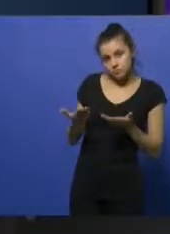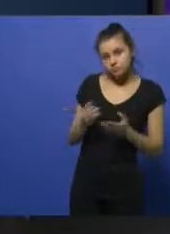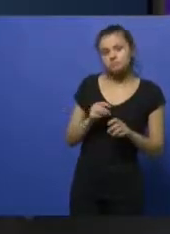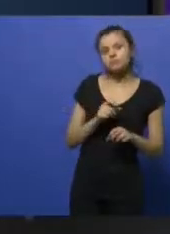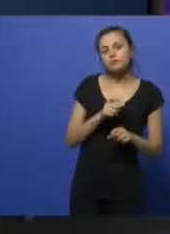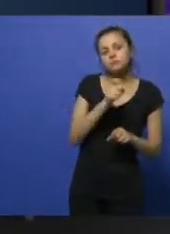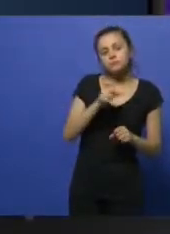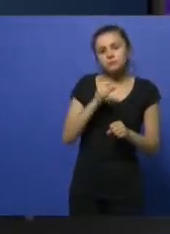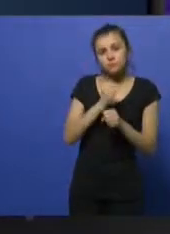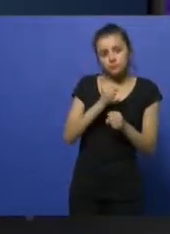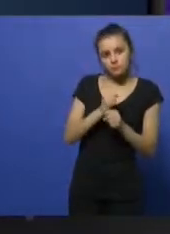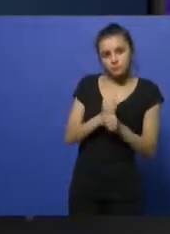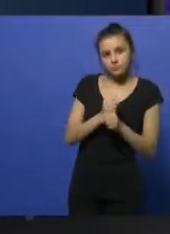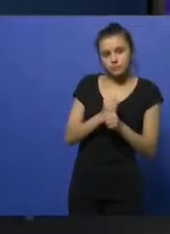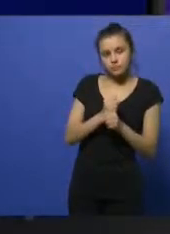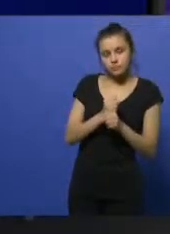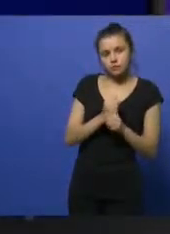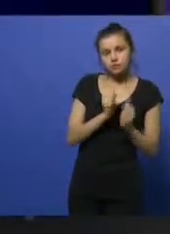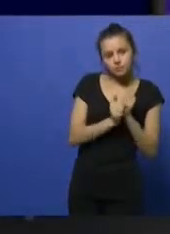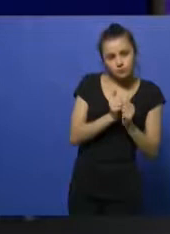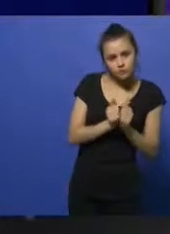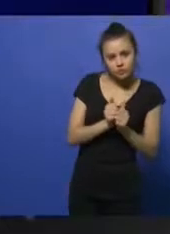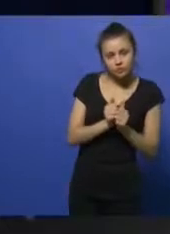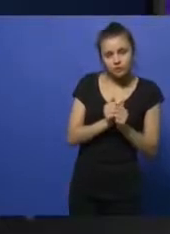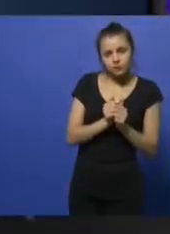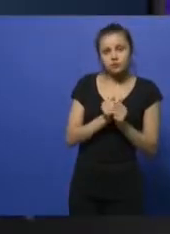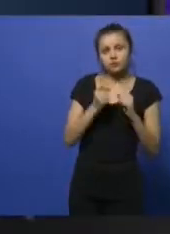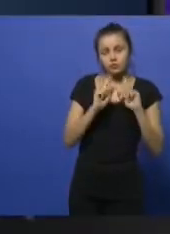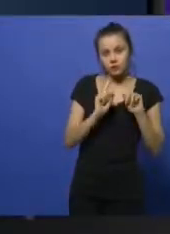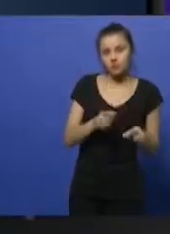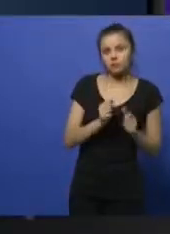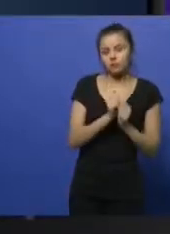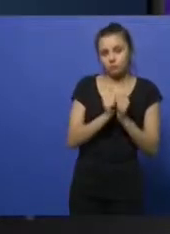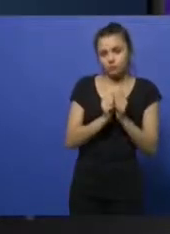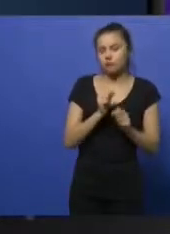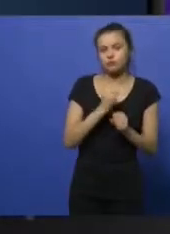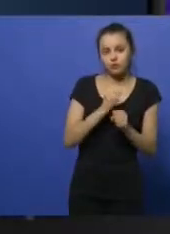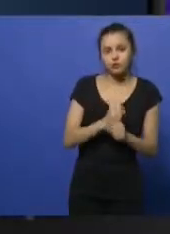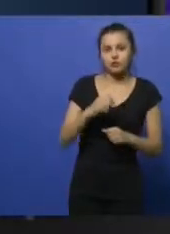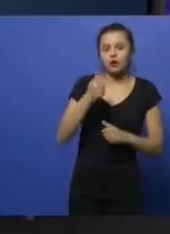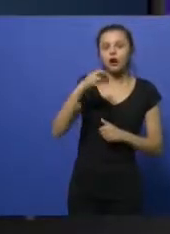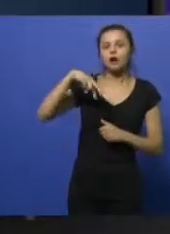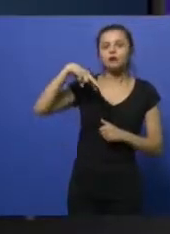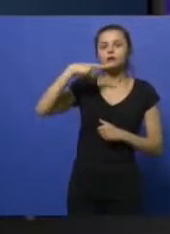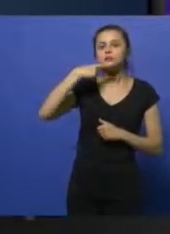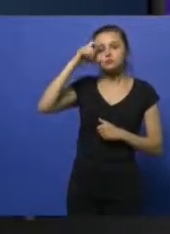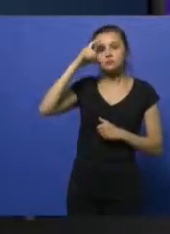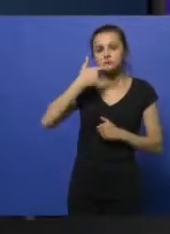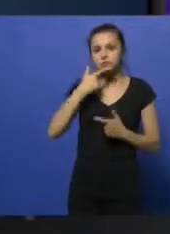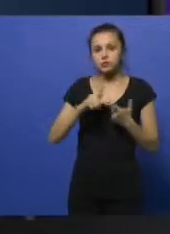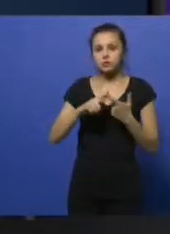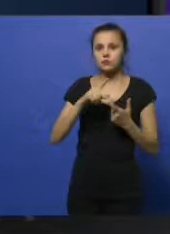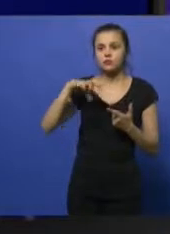obrero, no solamente los trabajadores de fábricas, sino los trabajadores de ANSES, los trabajadores de PAMI, de todo el Estado,